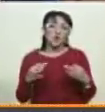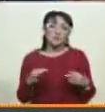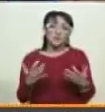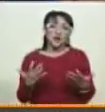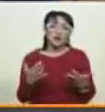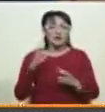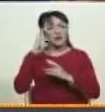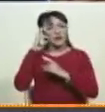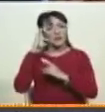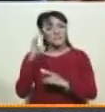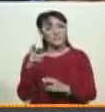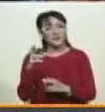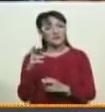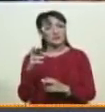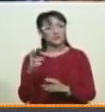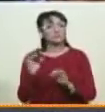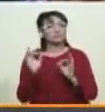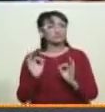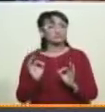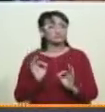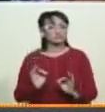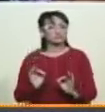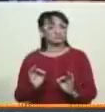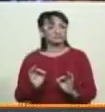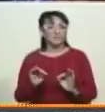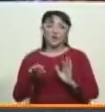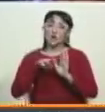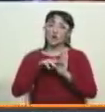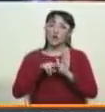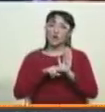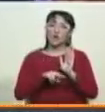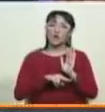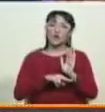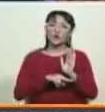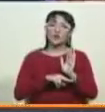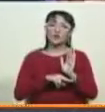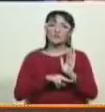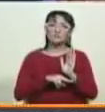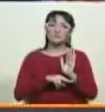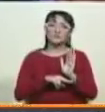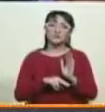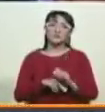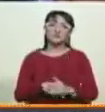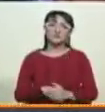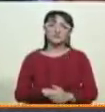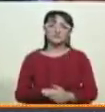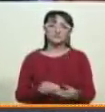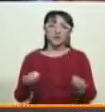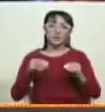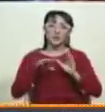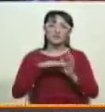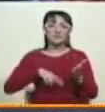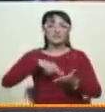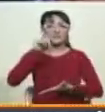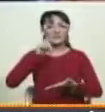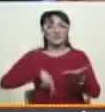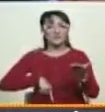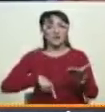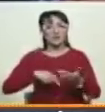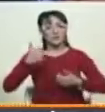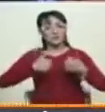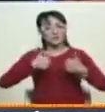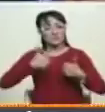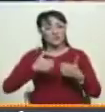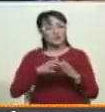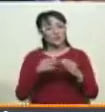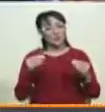un respeto y apego estricto a la normativa, y además un apego estricto a los acuerdos de garantía firmados con los candidatos, con